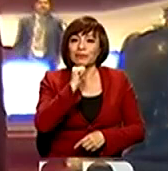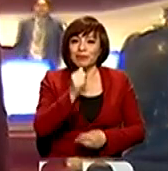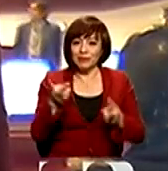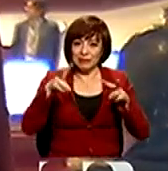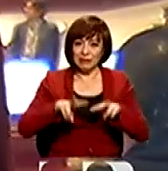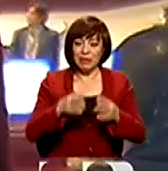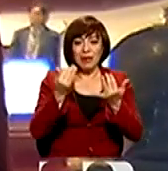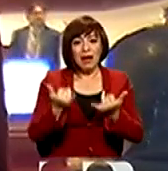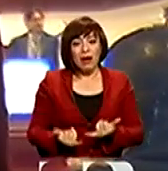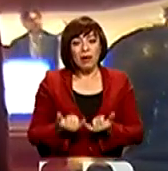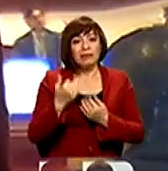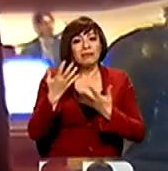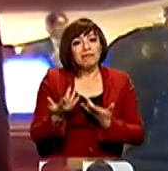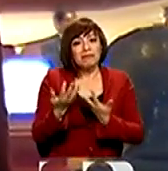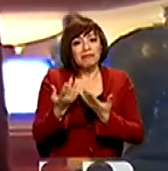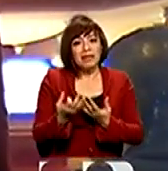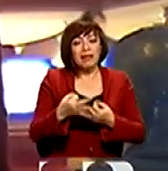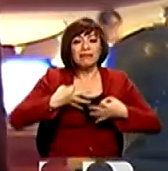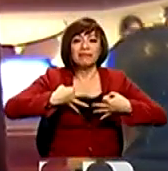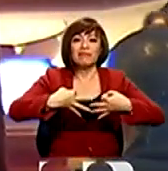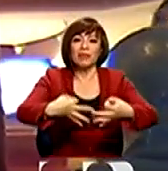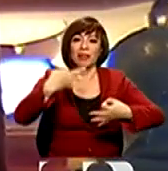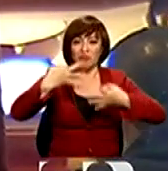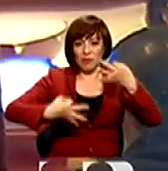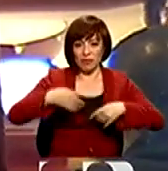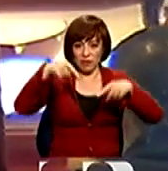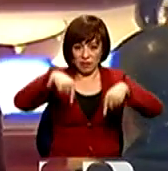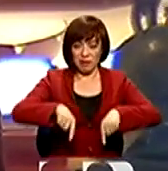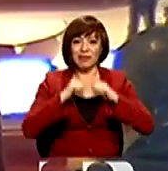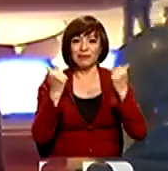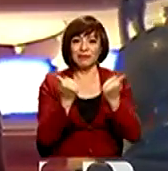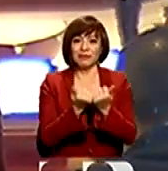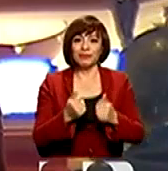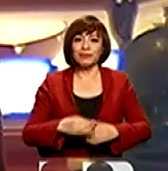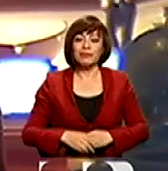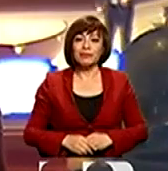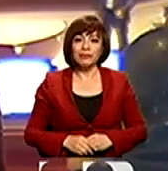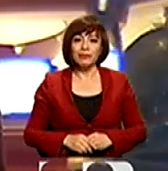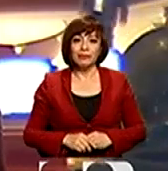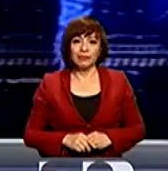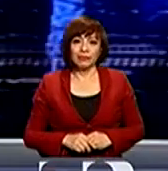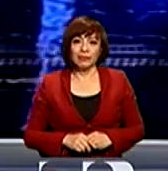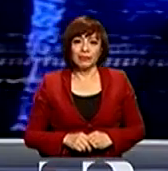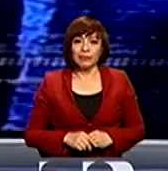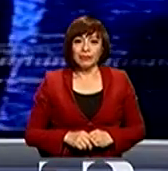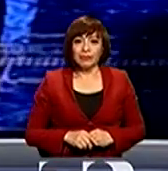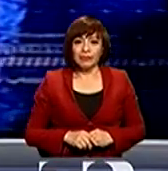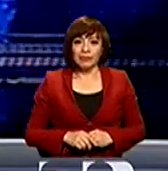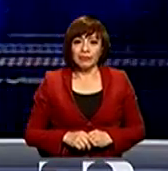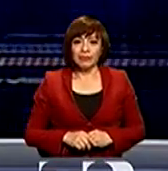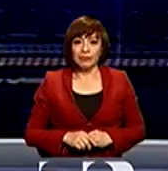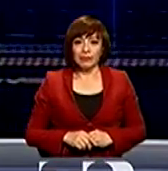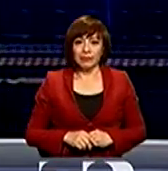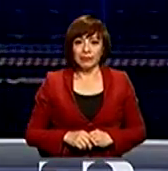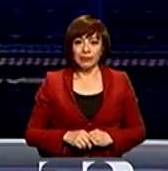se dilata la posibilidad de iniciar un juicio político aquí en la Asamblea Nacional. En Quito, Andrea Samaniego, 24 horas.